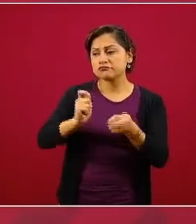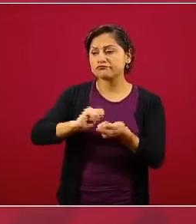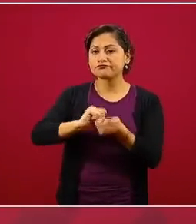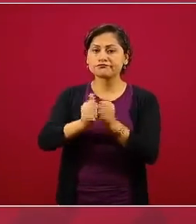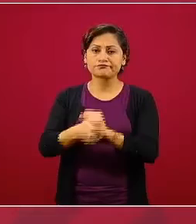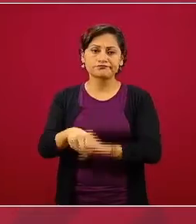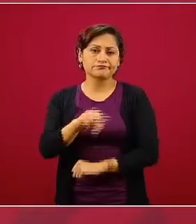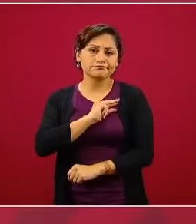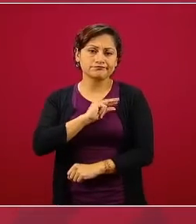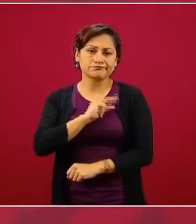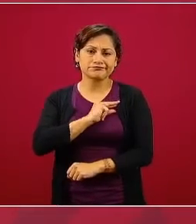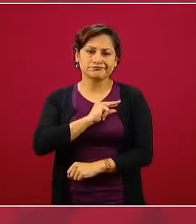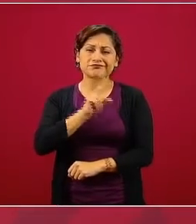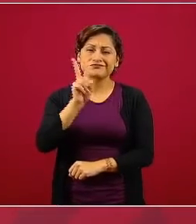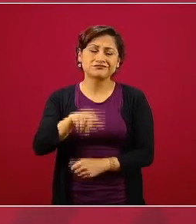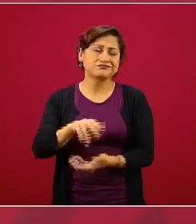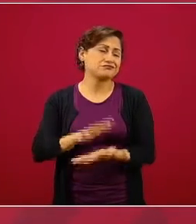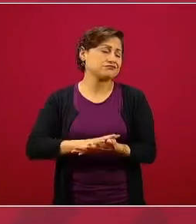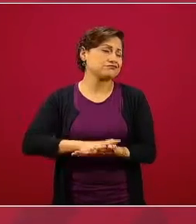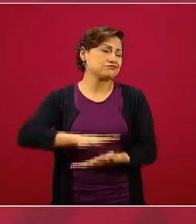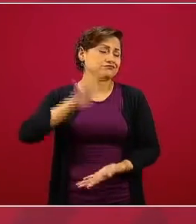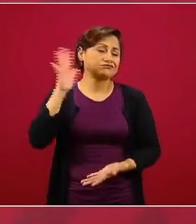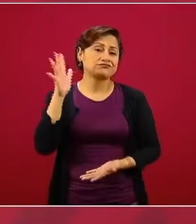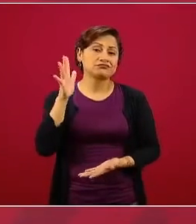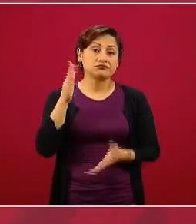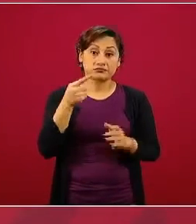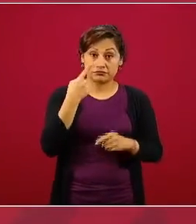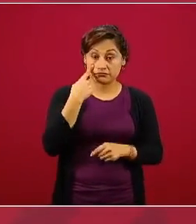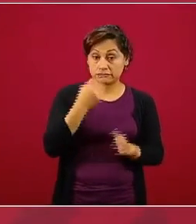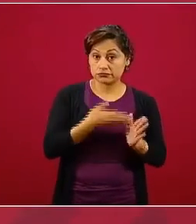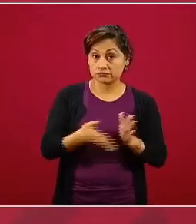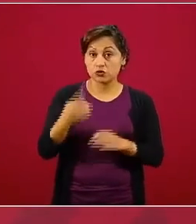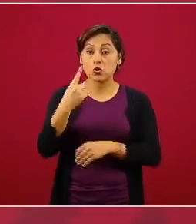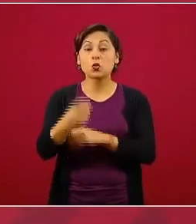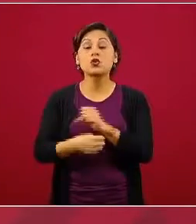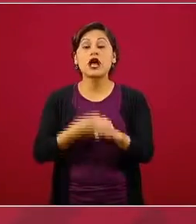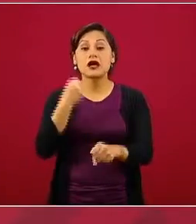nunca. En un año,